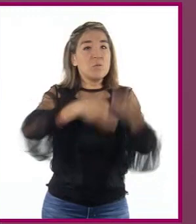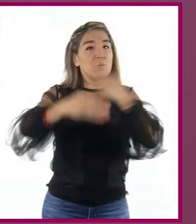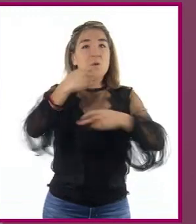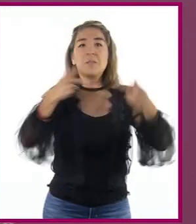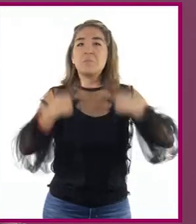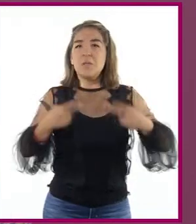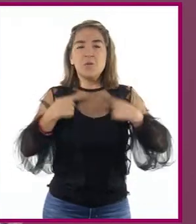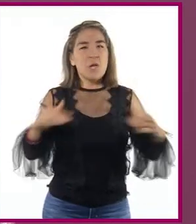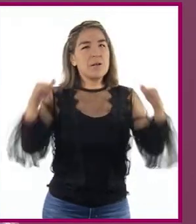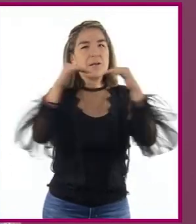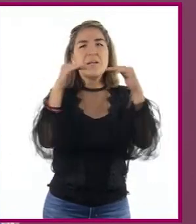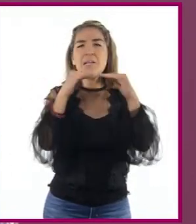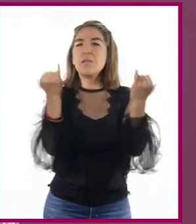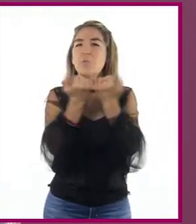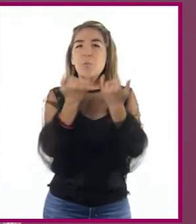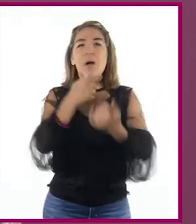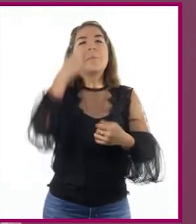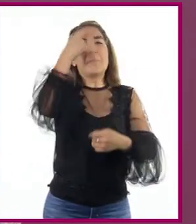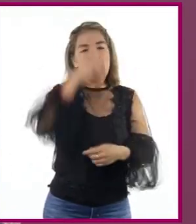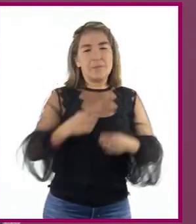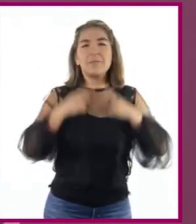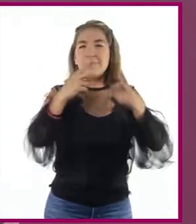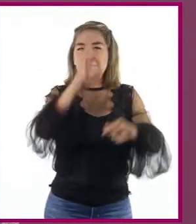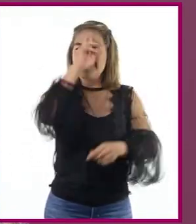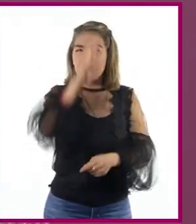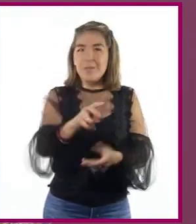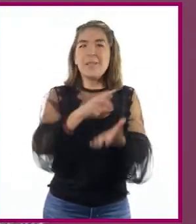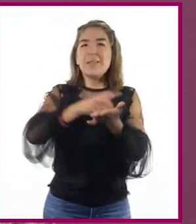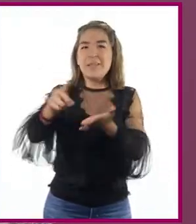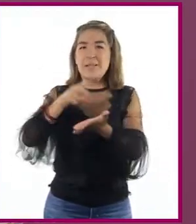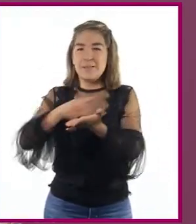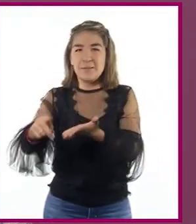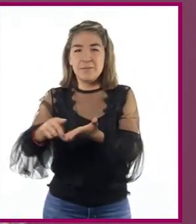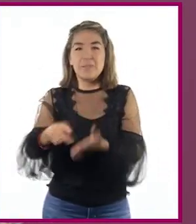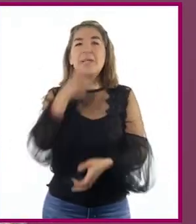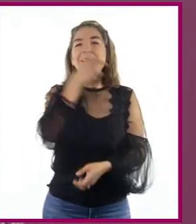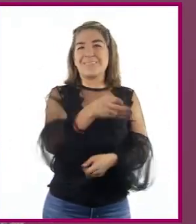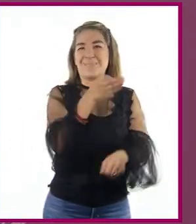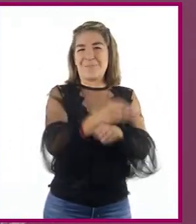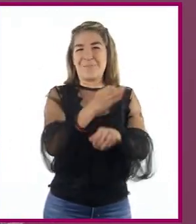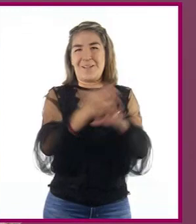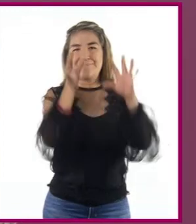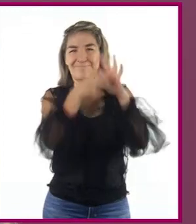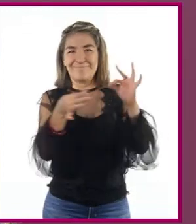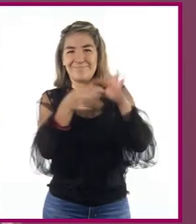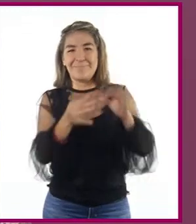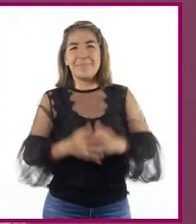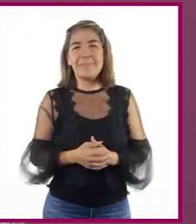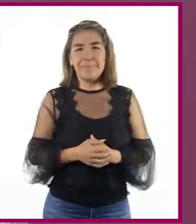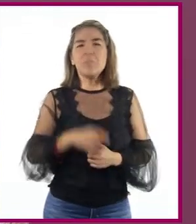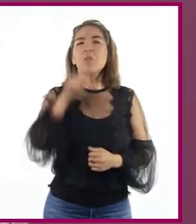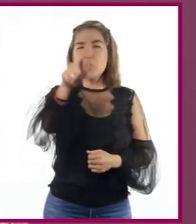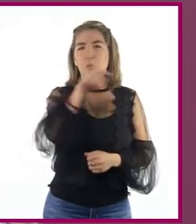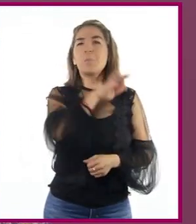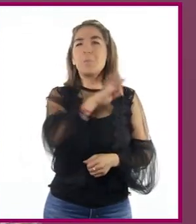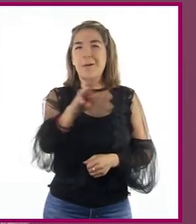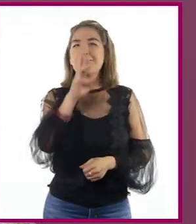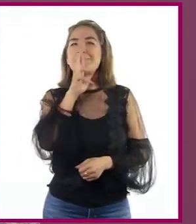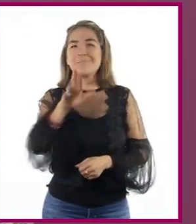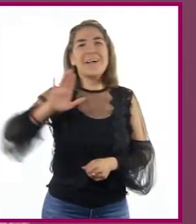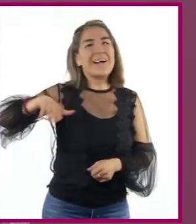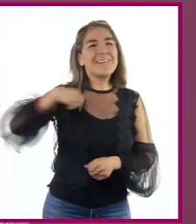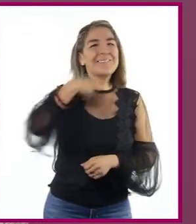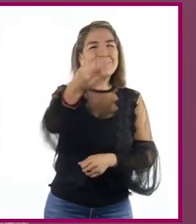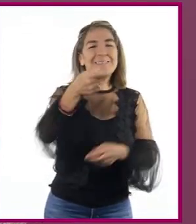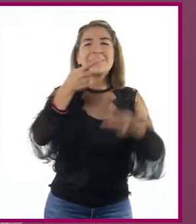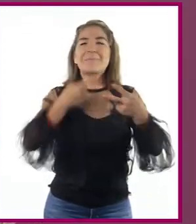iguales y se respeten sus derechos. Con lo que hemos visto hasta aquí, podrán responder a las